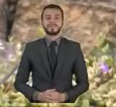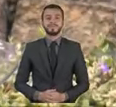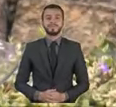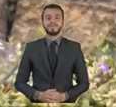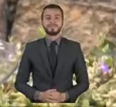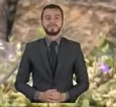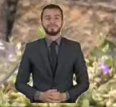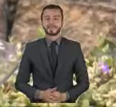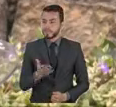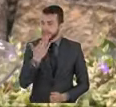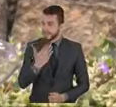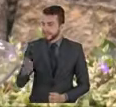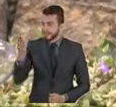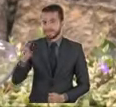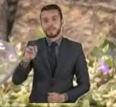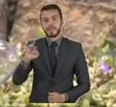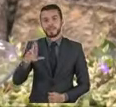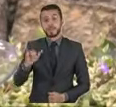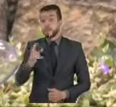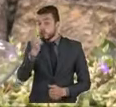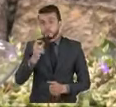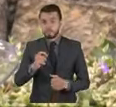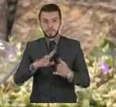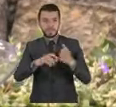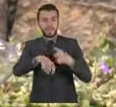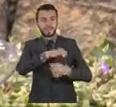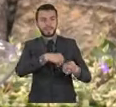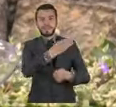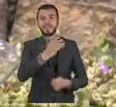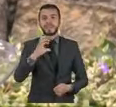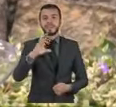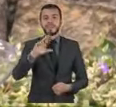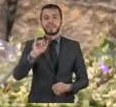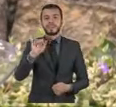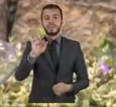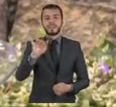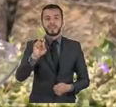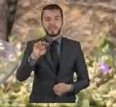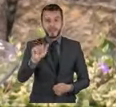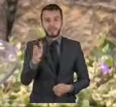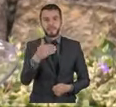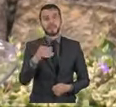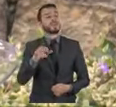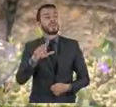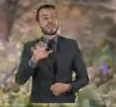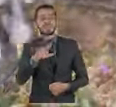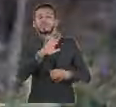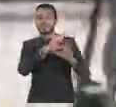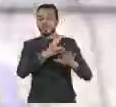Muchas gracias, doctora María Carolina. Y a continuación queremos invitar a Cristina Vélez, vicepresidente de la Cámara de Comercio de Bogotá.